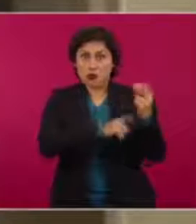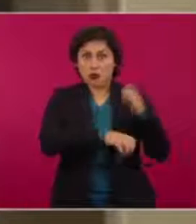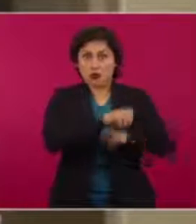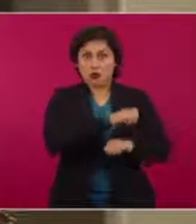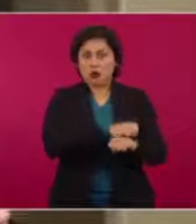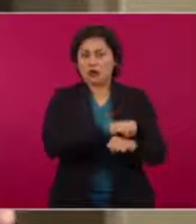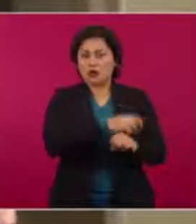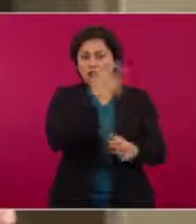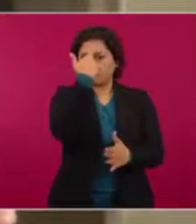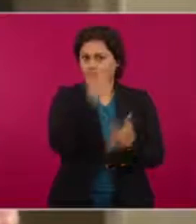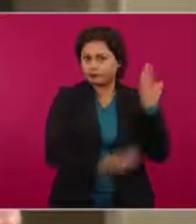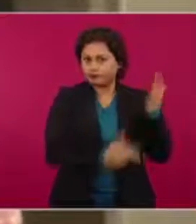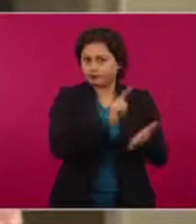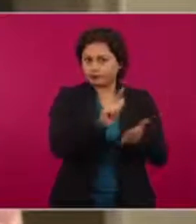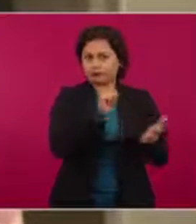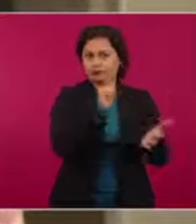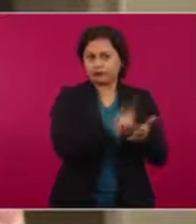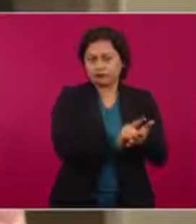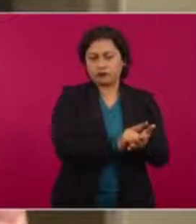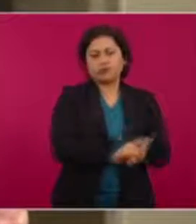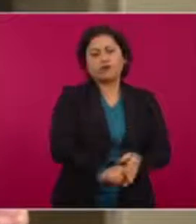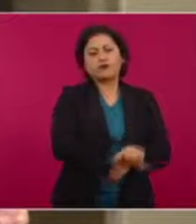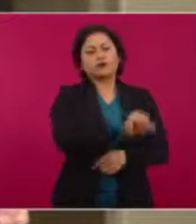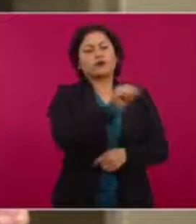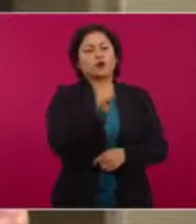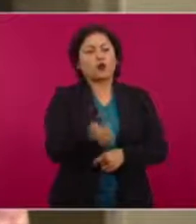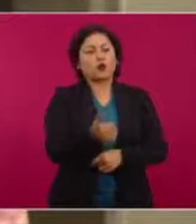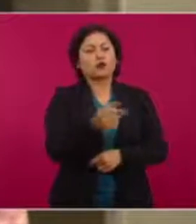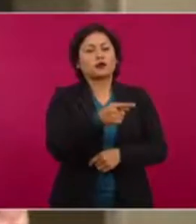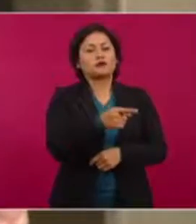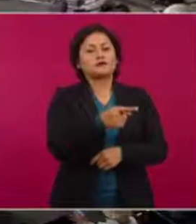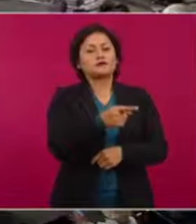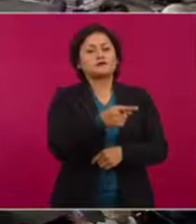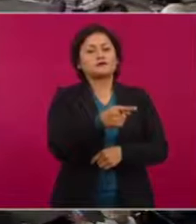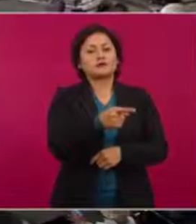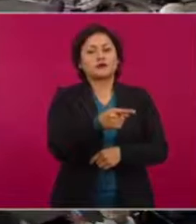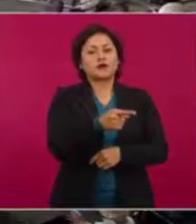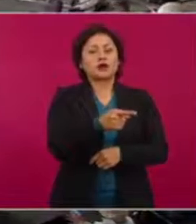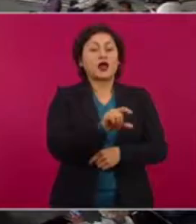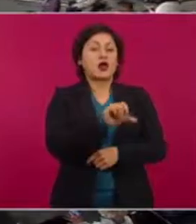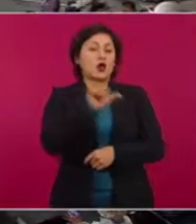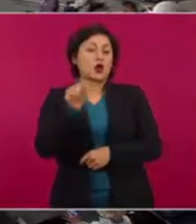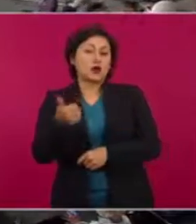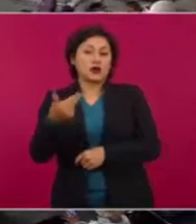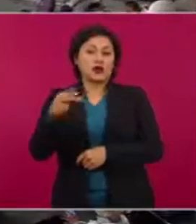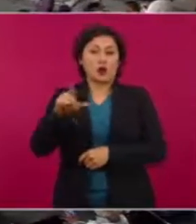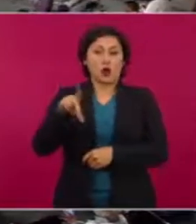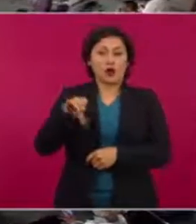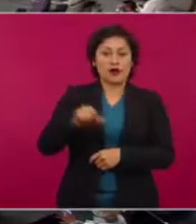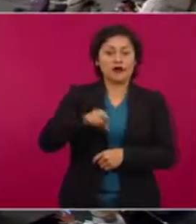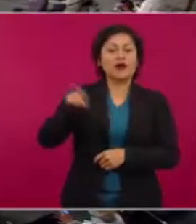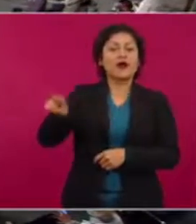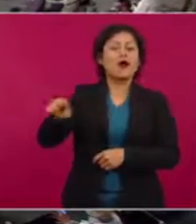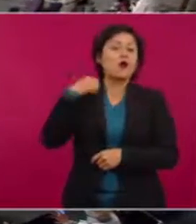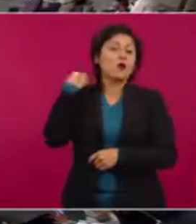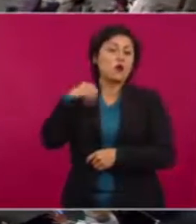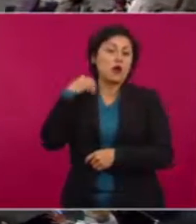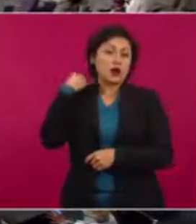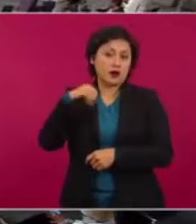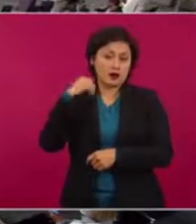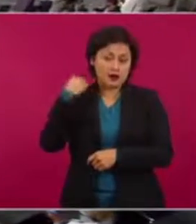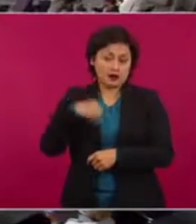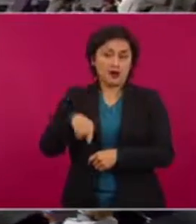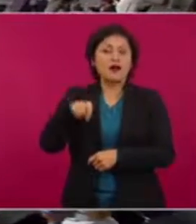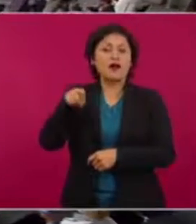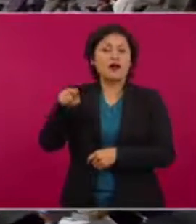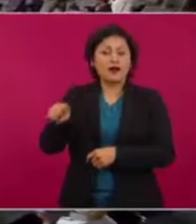suspensión. Y Eólica del Sur, que está ahí en Oaxaca, estos son los que daban el servicio